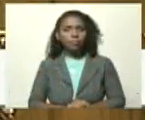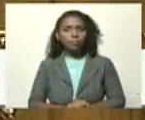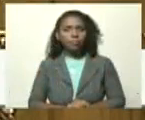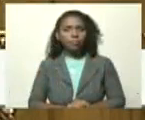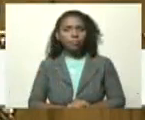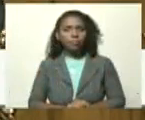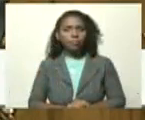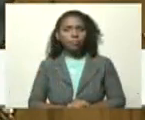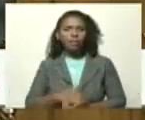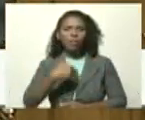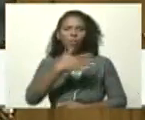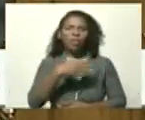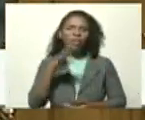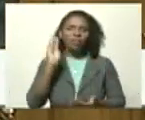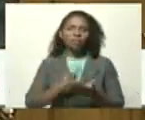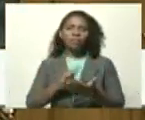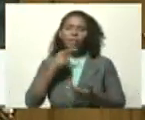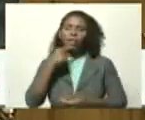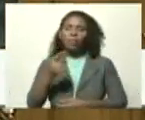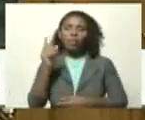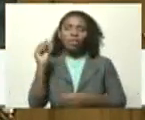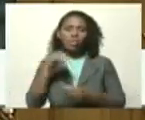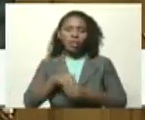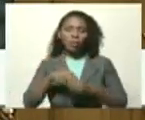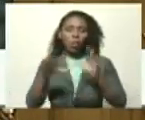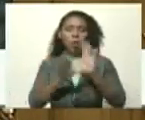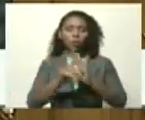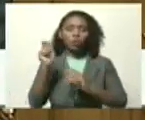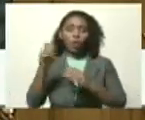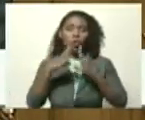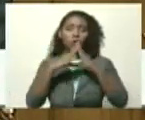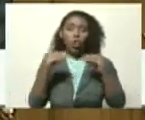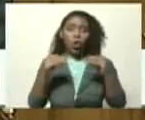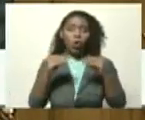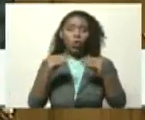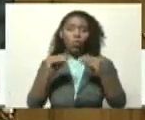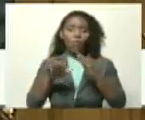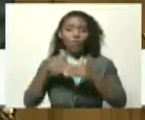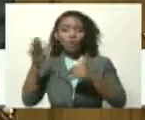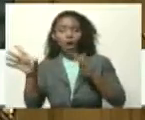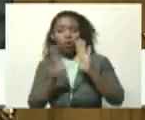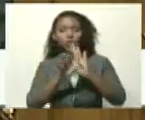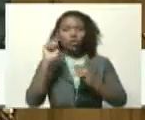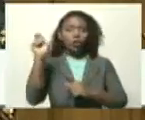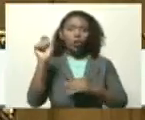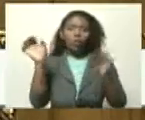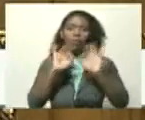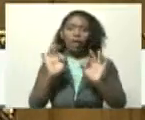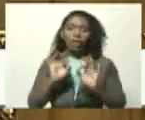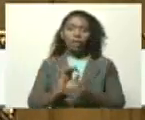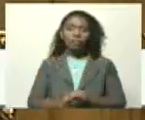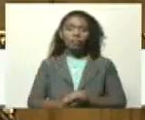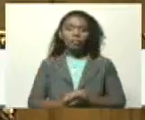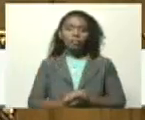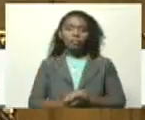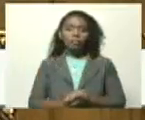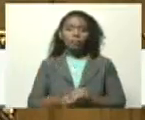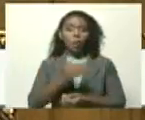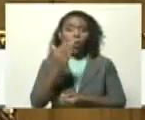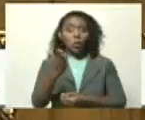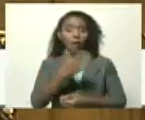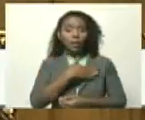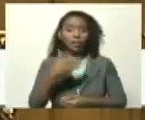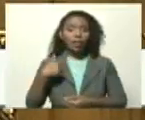¿Cuántas veces dijimos, dentro de la Constitución todo, fuera de la Constitución nada? Si ustedes